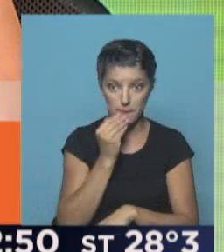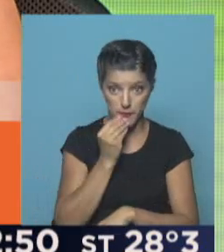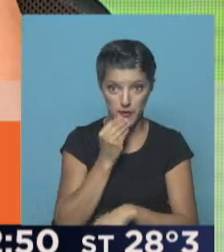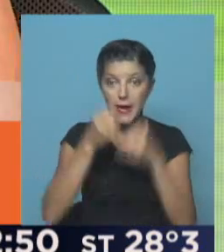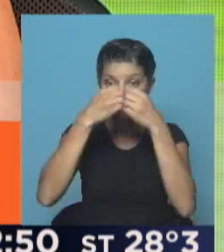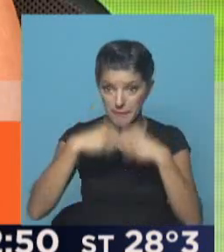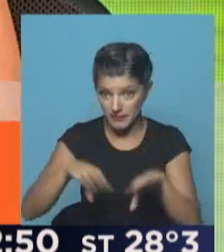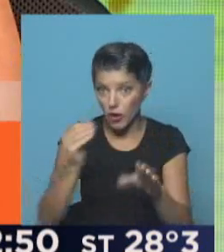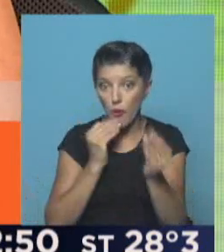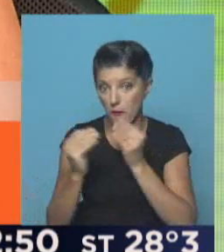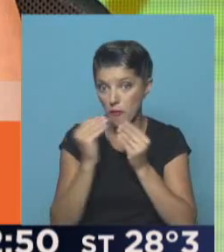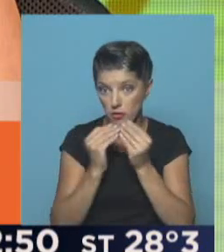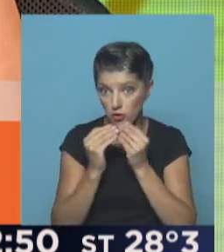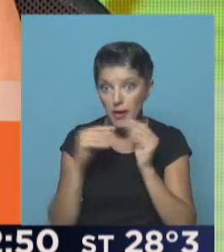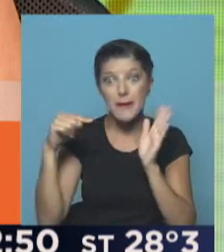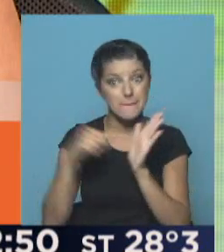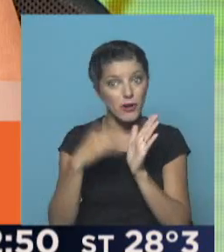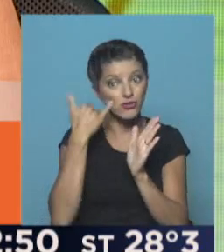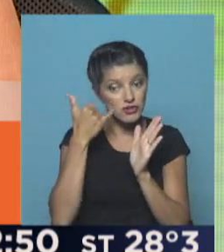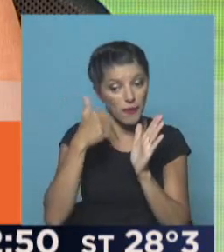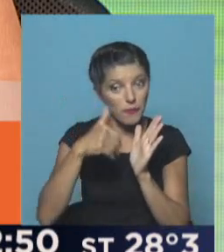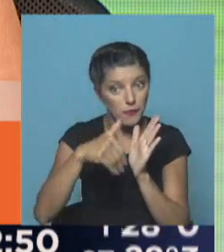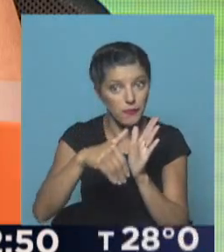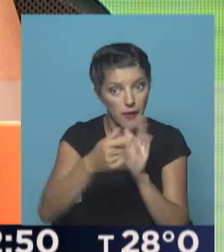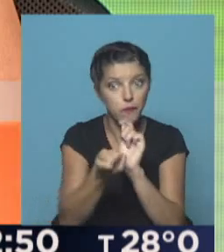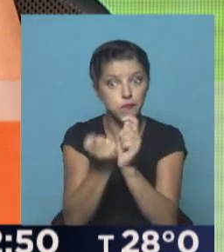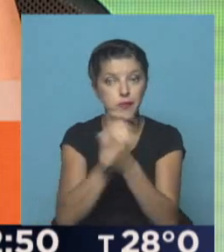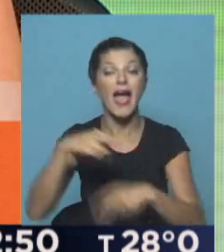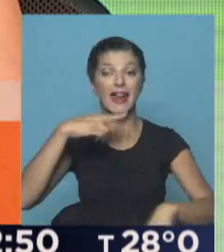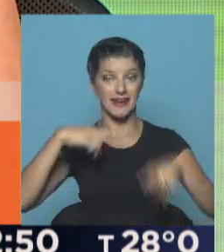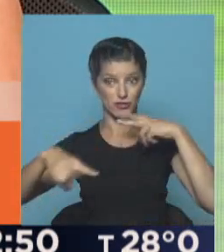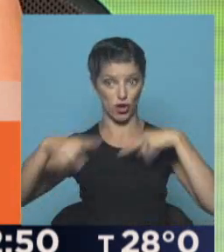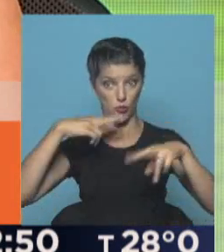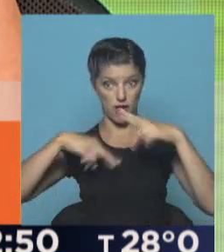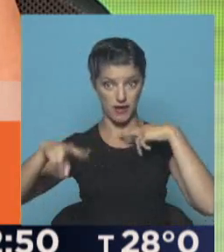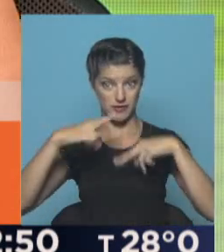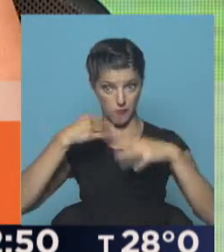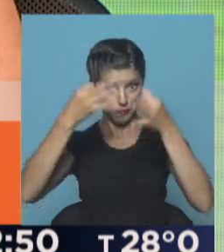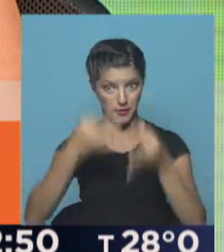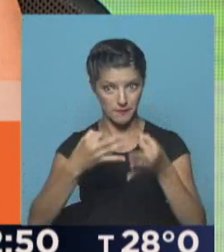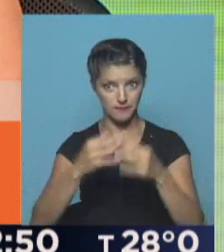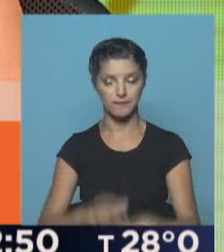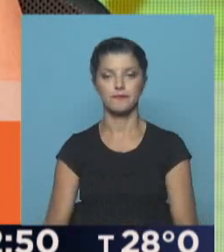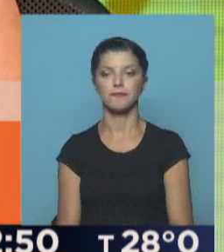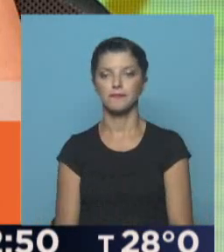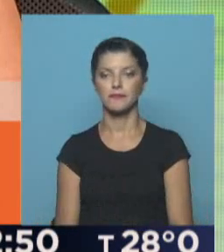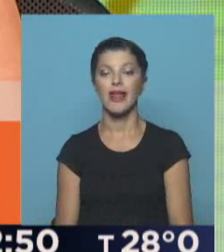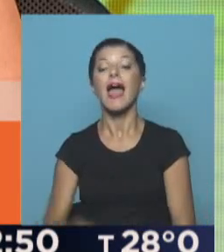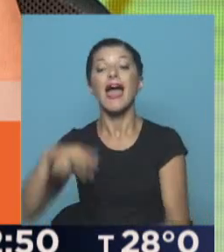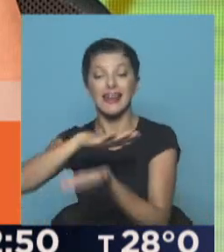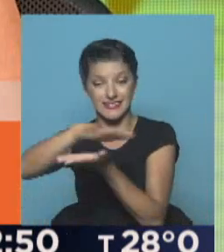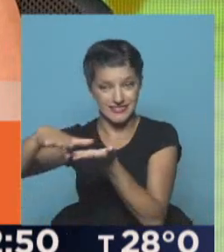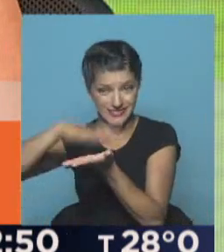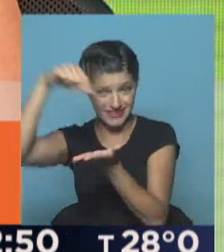comedores caseros, pero ya se están convirtiendo en restaurantes en forma, ¿no? Todo el centro de La